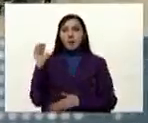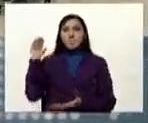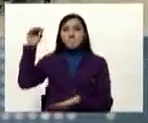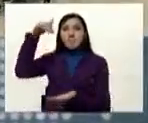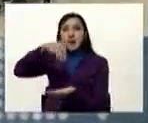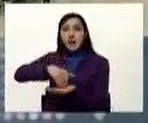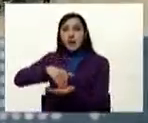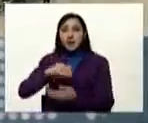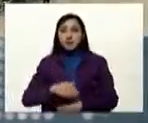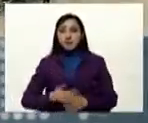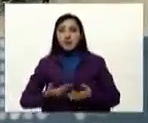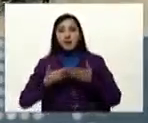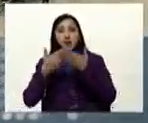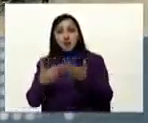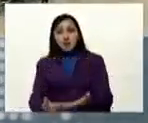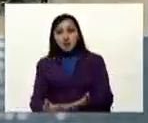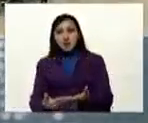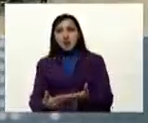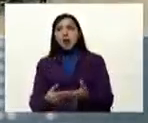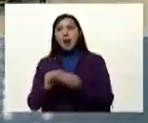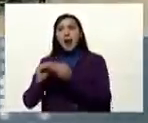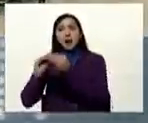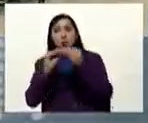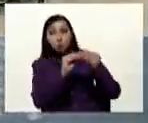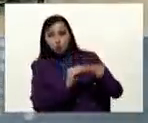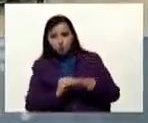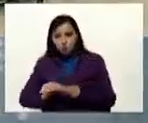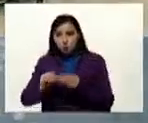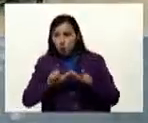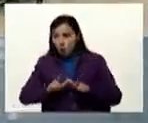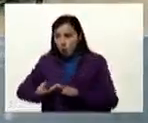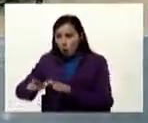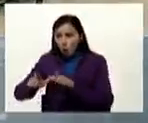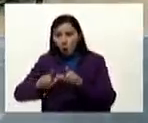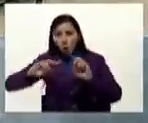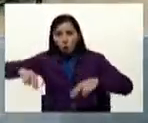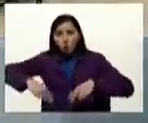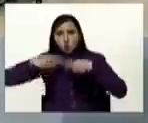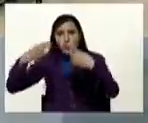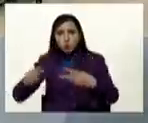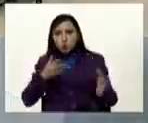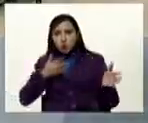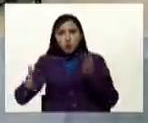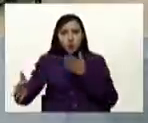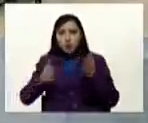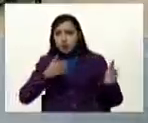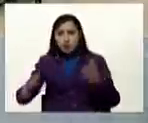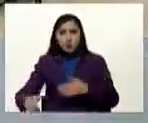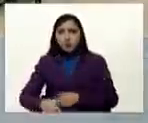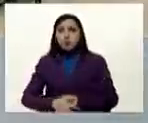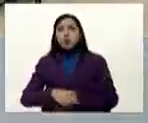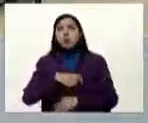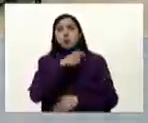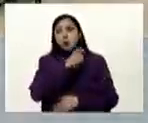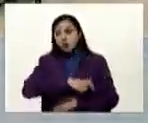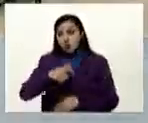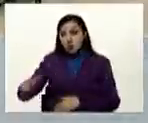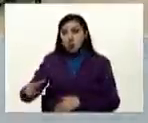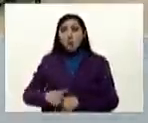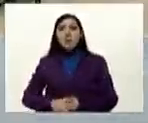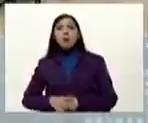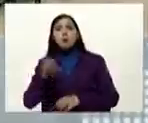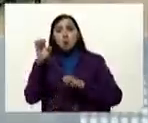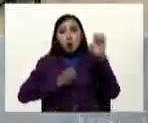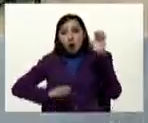para entregar las obras de rehabilitación y modernización del servicio de urología, hospitalización